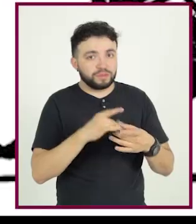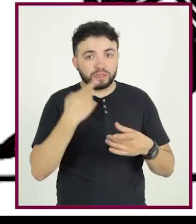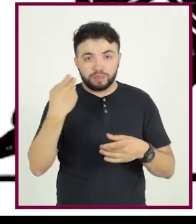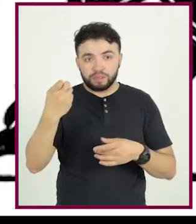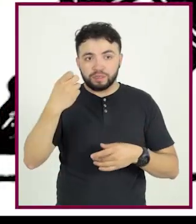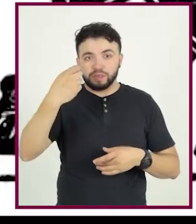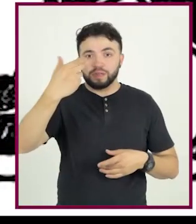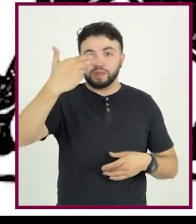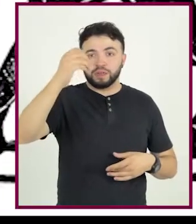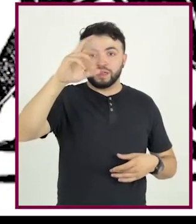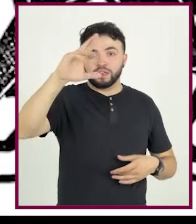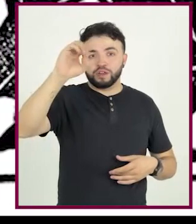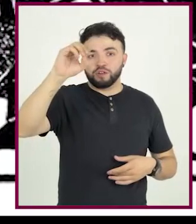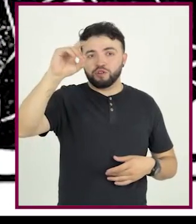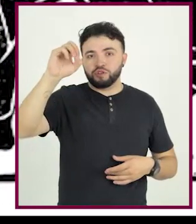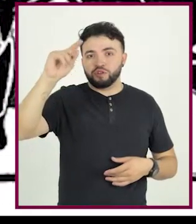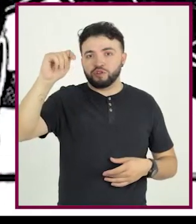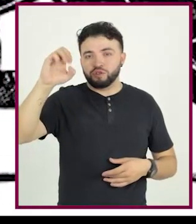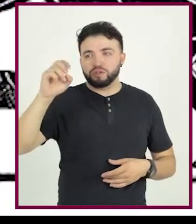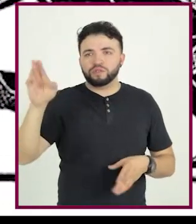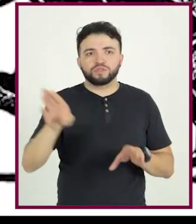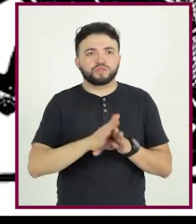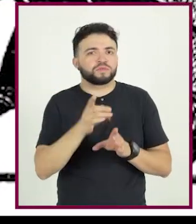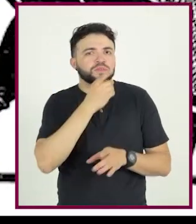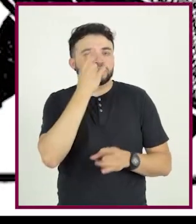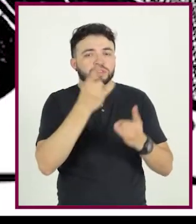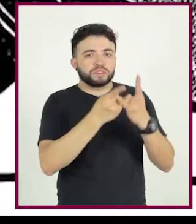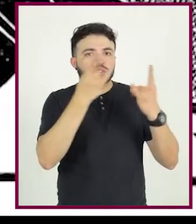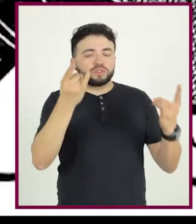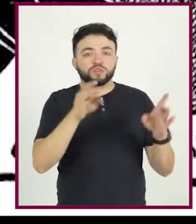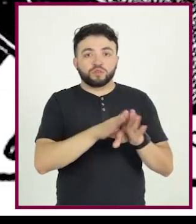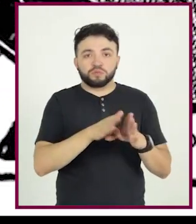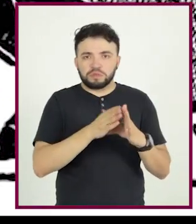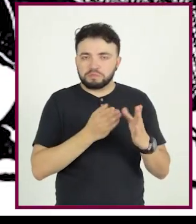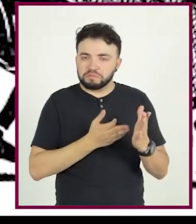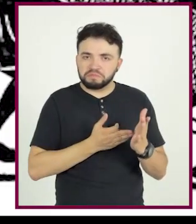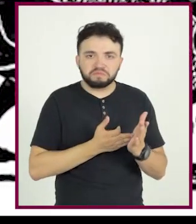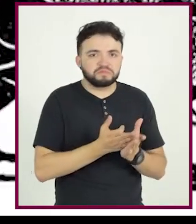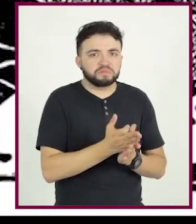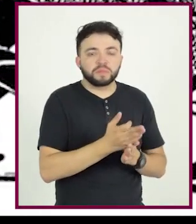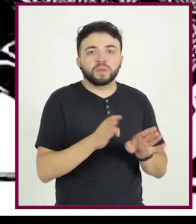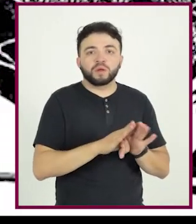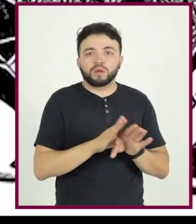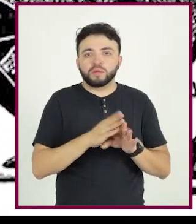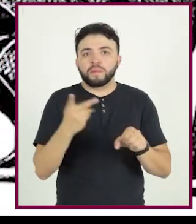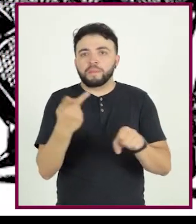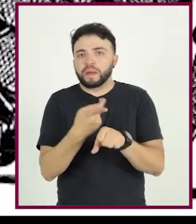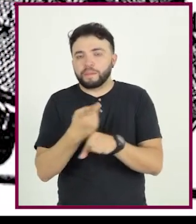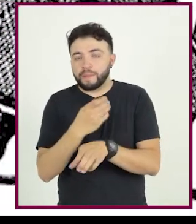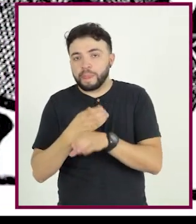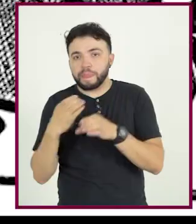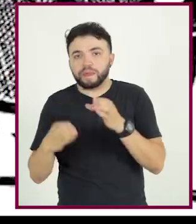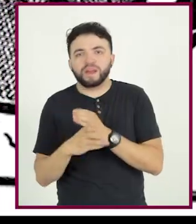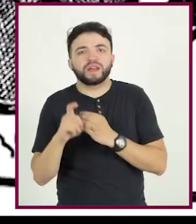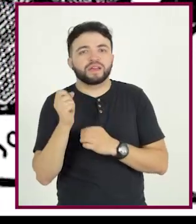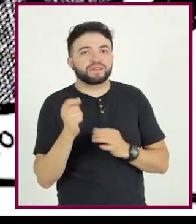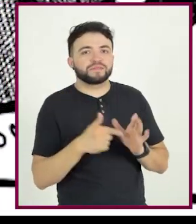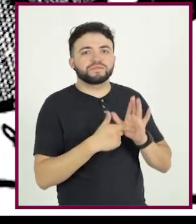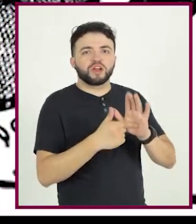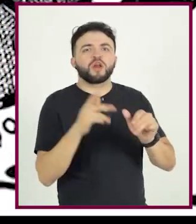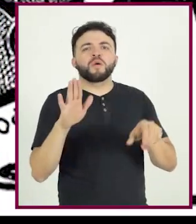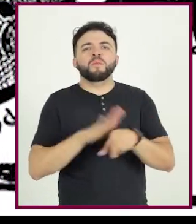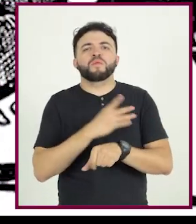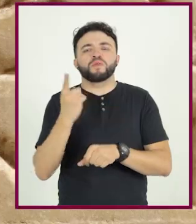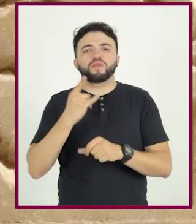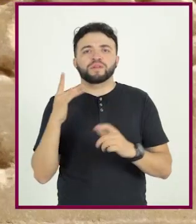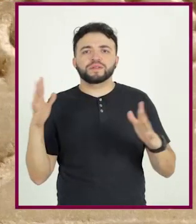explicarlos. Heródoto consideró a la historia un recuento riguroso de los hechos, en donde se señalaban las causas de